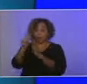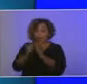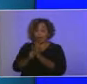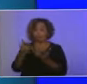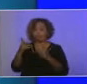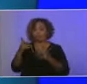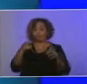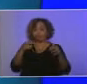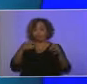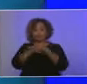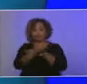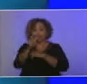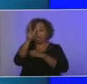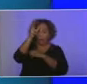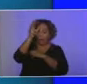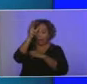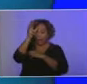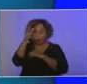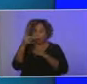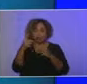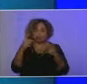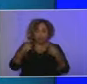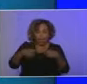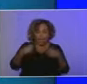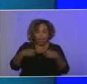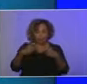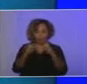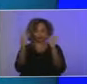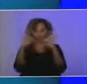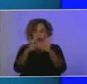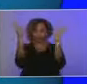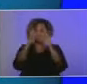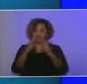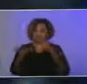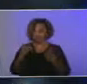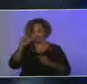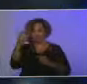una pelea de gallo. ¿Qué va a pasar con eso? Venimos rápido, solo vayan.